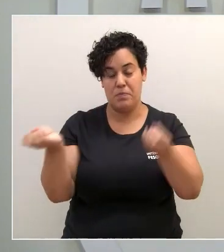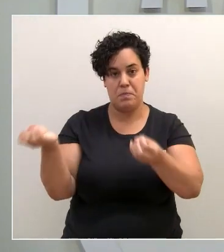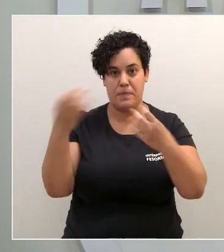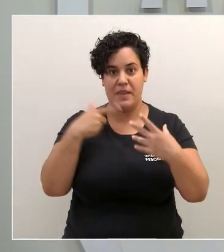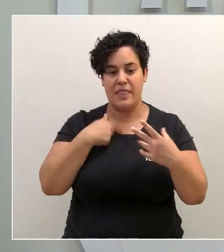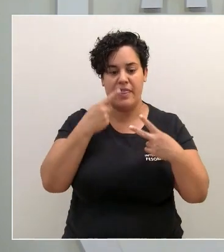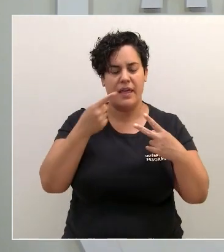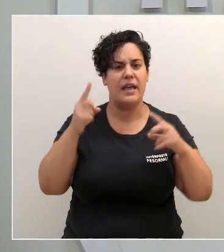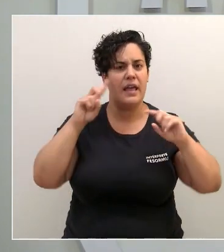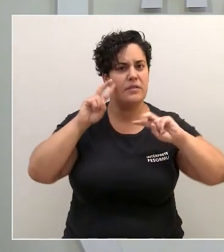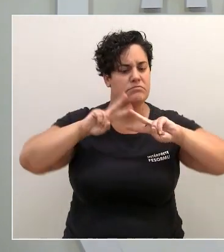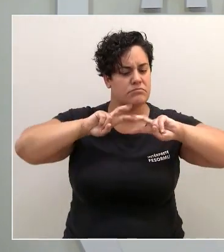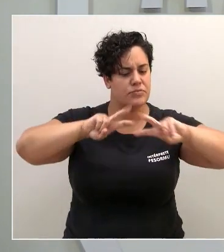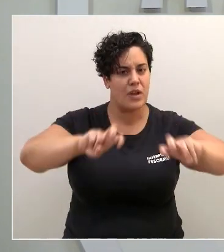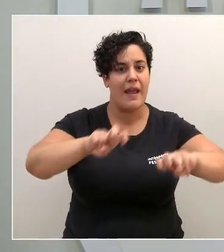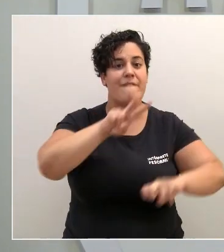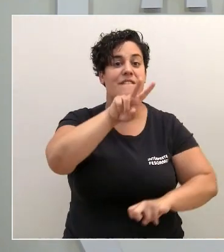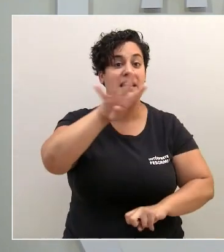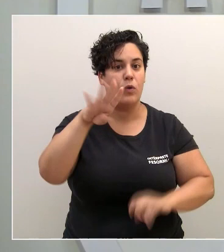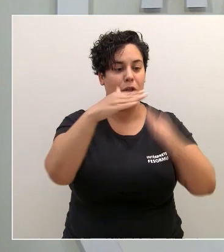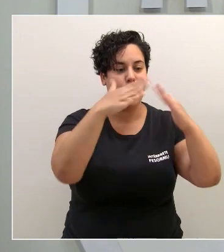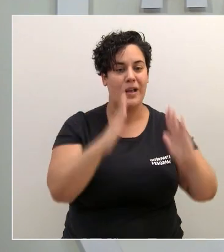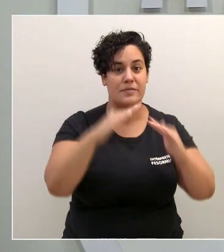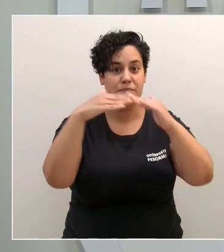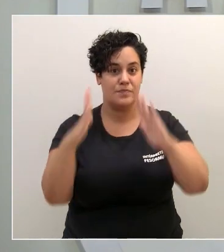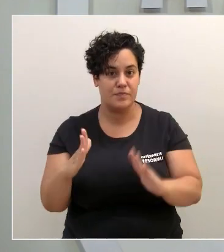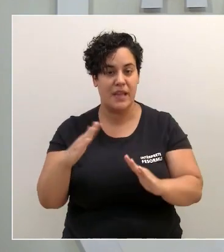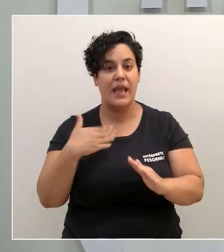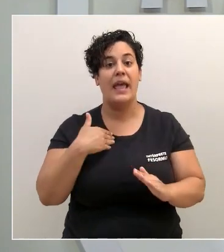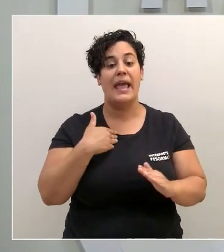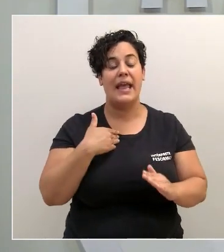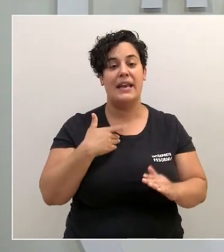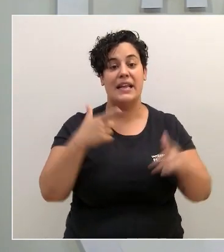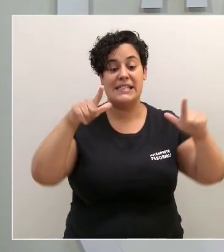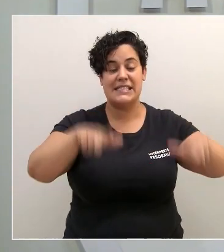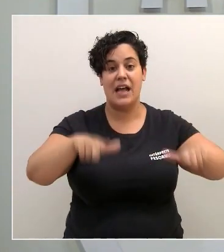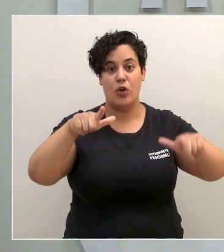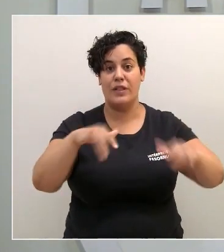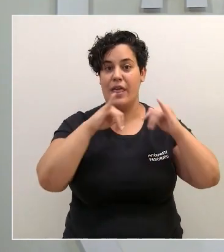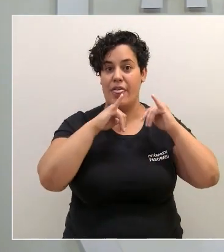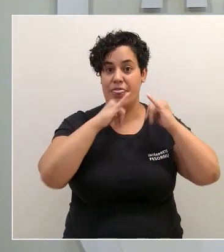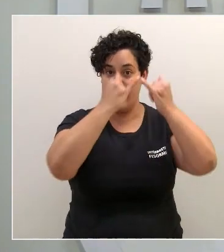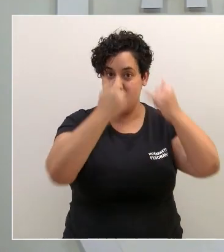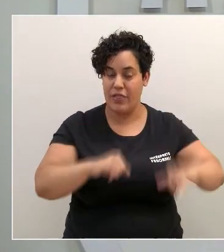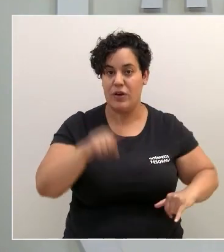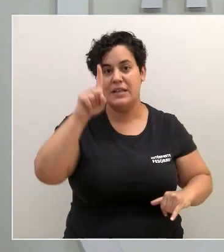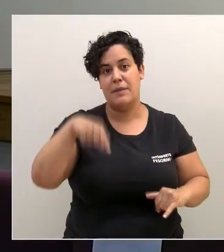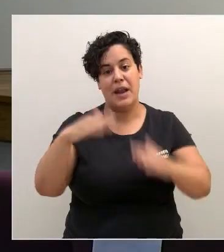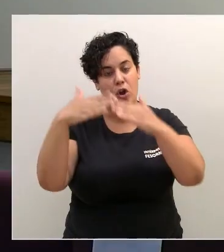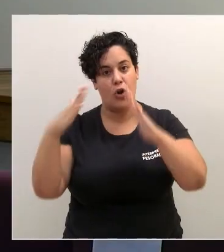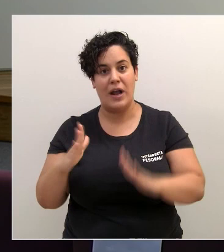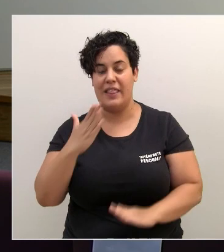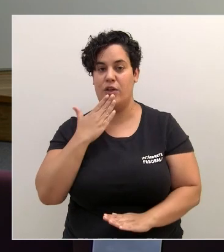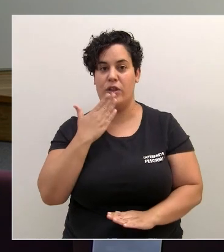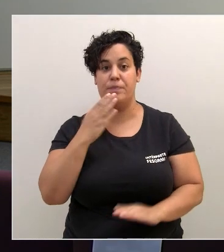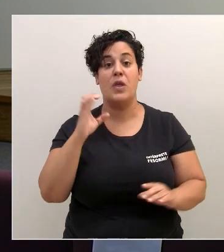24 establecimientos, pues fundamentalmente en salones de celebraciones y en locales de ocio nocturno. Onda